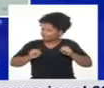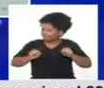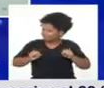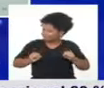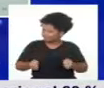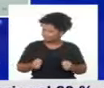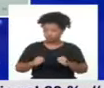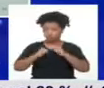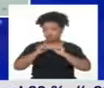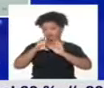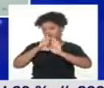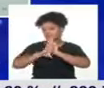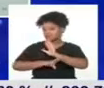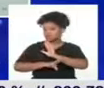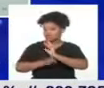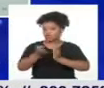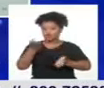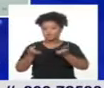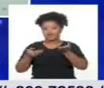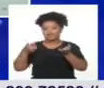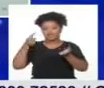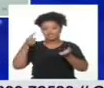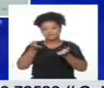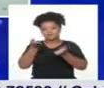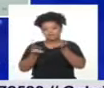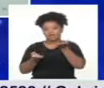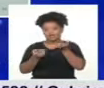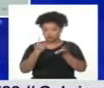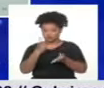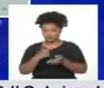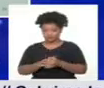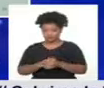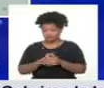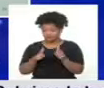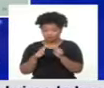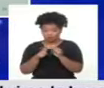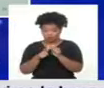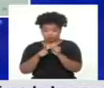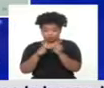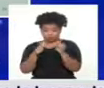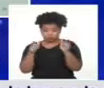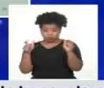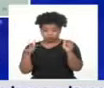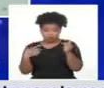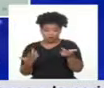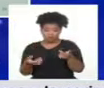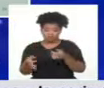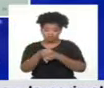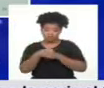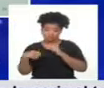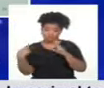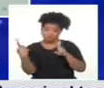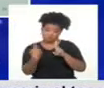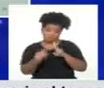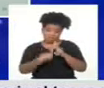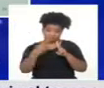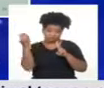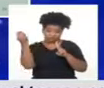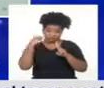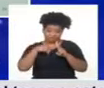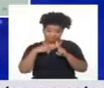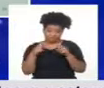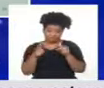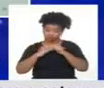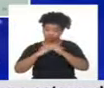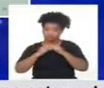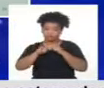Uno menos que la jornada anterior. El mayor número donde siempre ha tenido la mayor transmisión, Bayamo, 23,